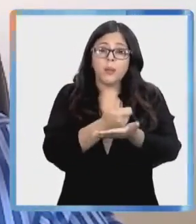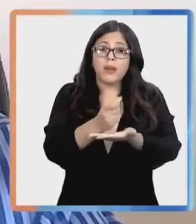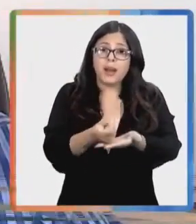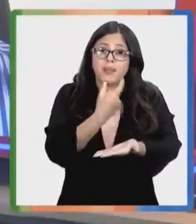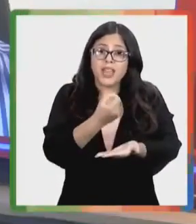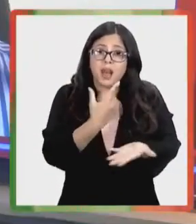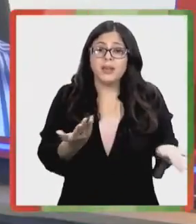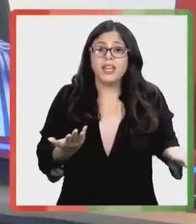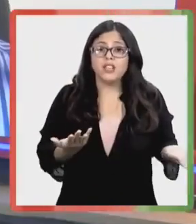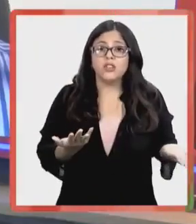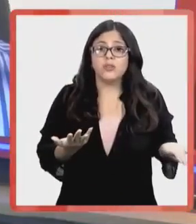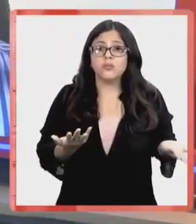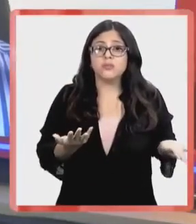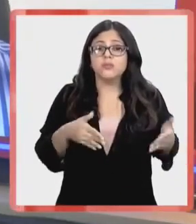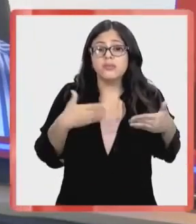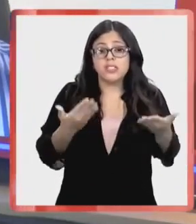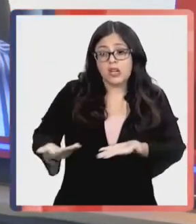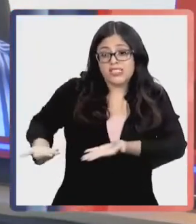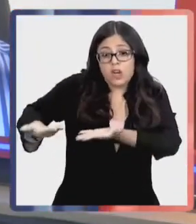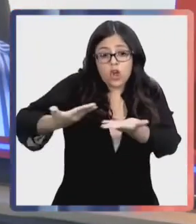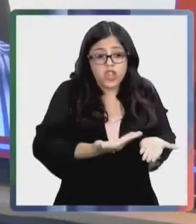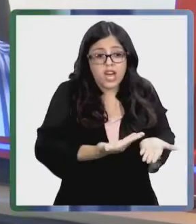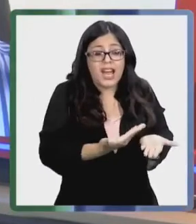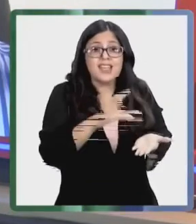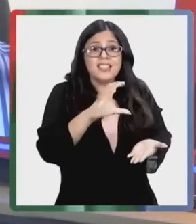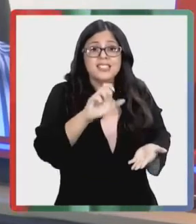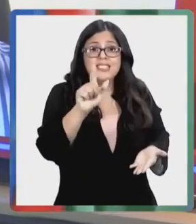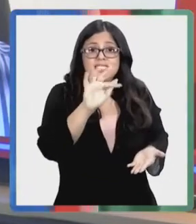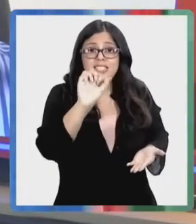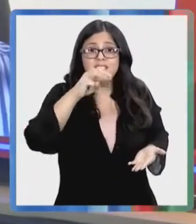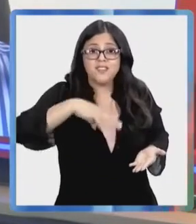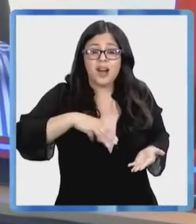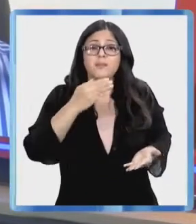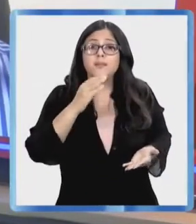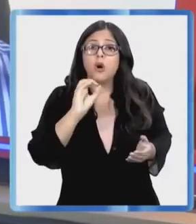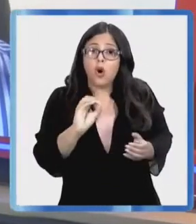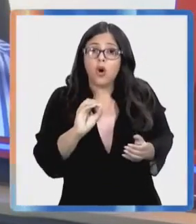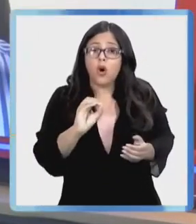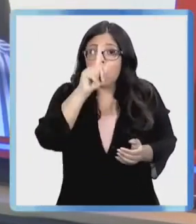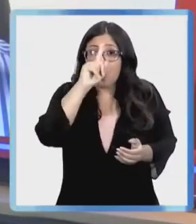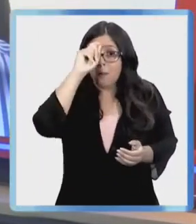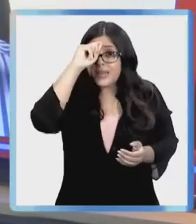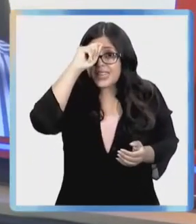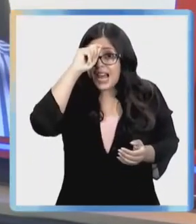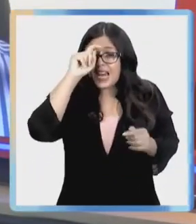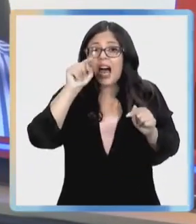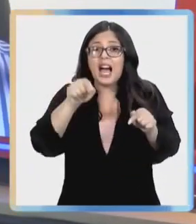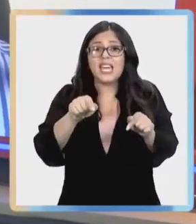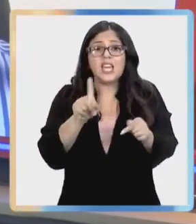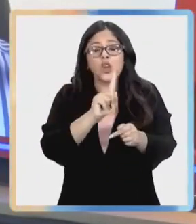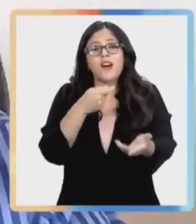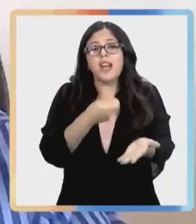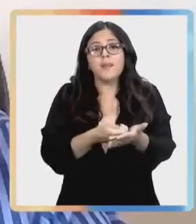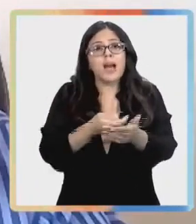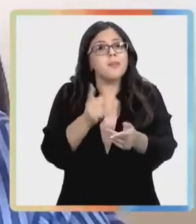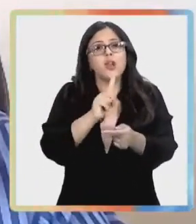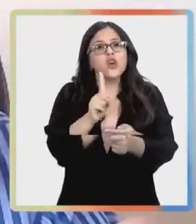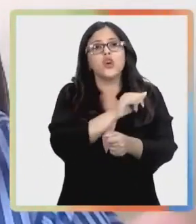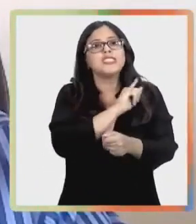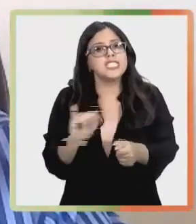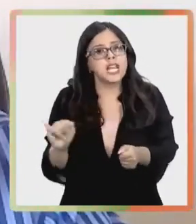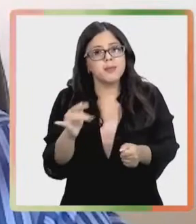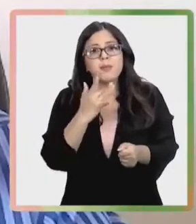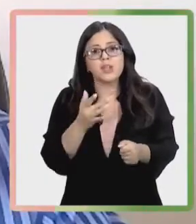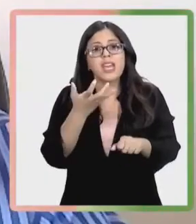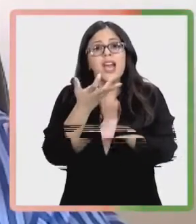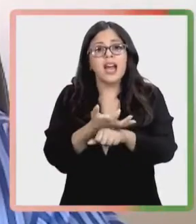productos. Los que se los den en los CEFAM o en los hospitales van a tener el copago cero que ya existe. Pero no todos los casos ocurre así, porque existe